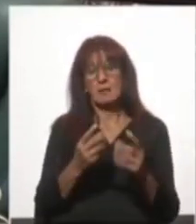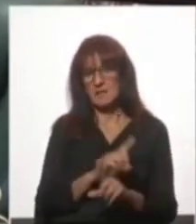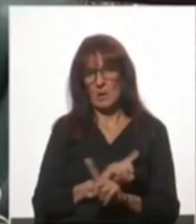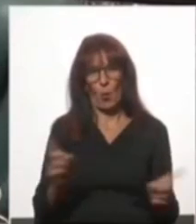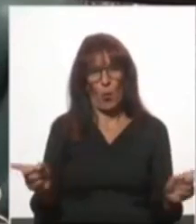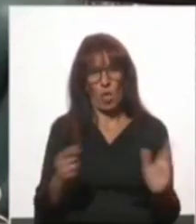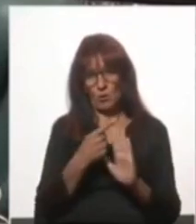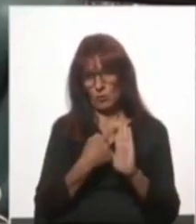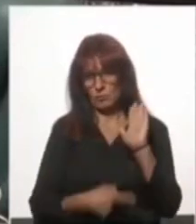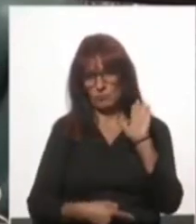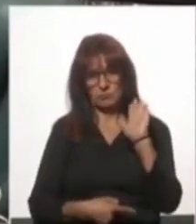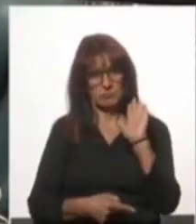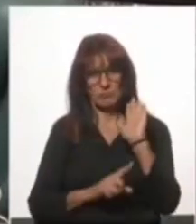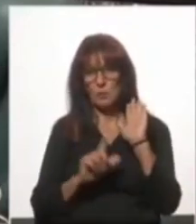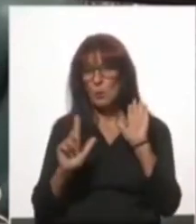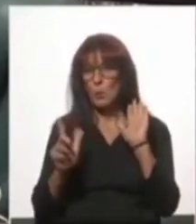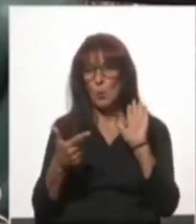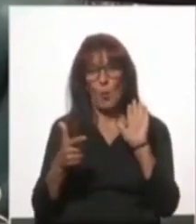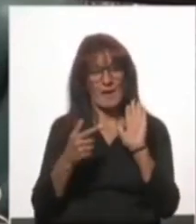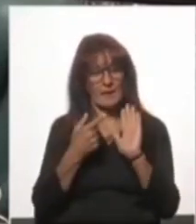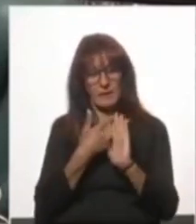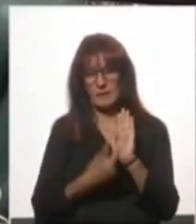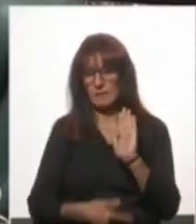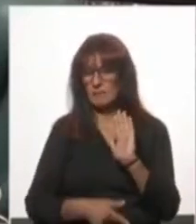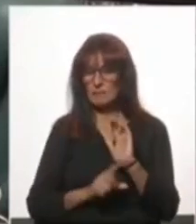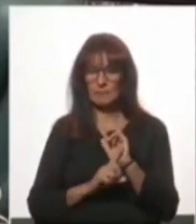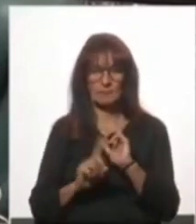Ninguno, porque no hay una regla fiscal.